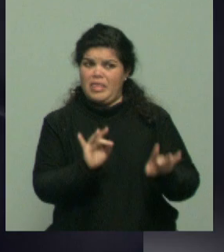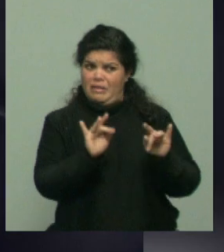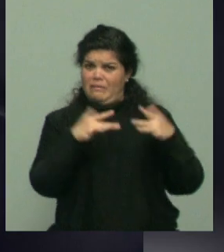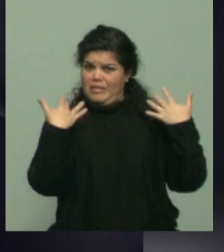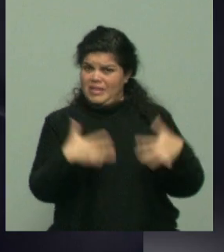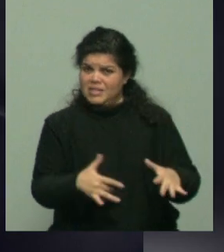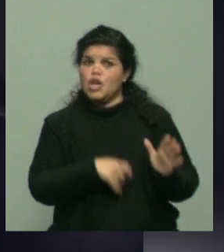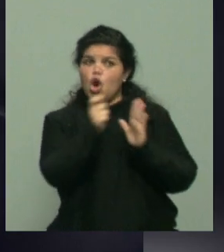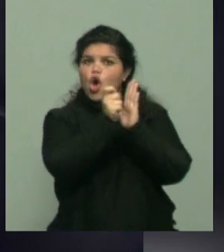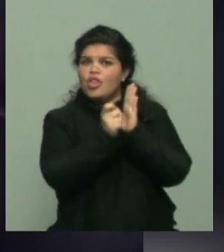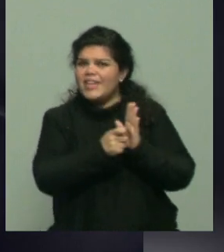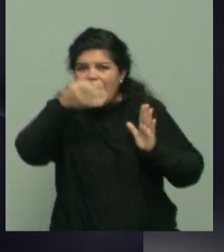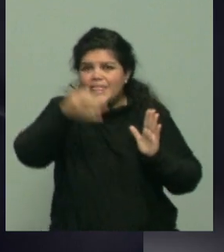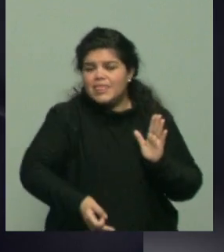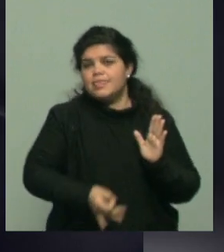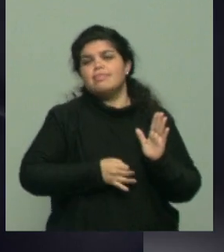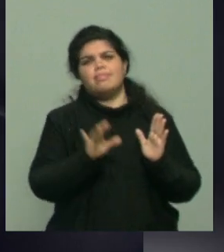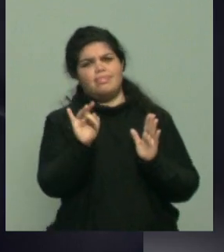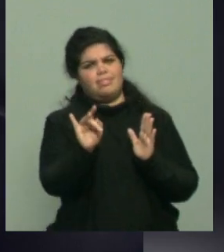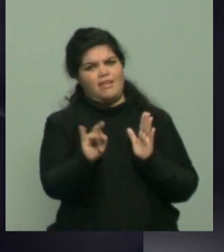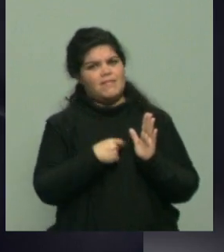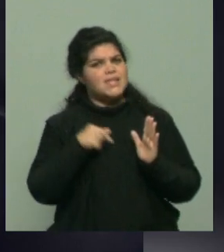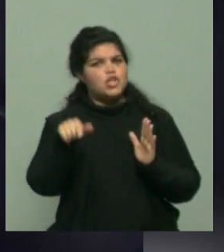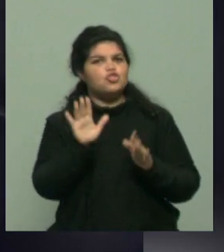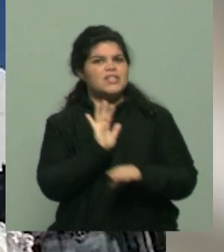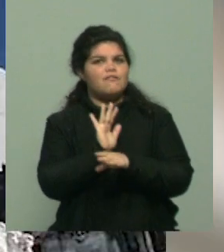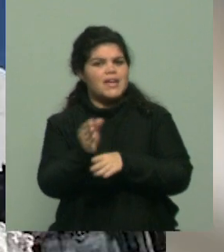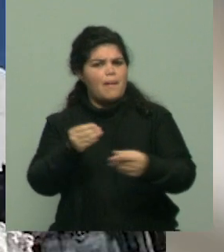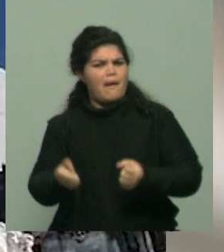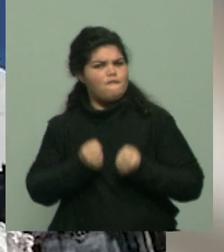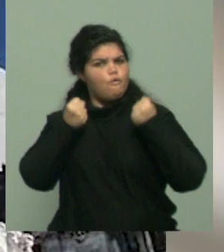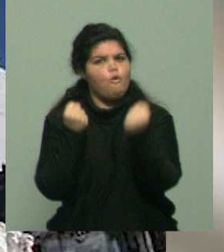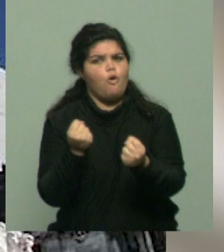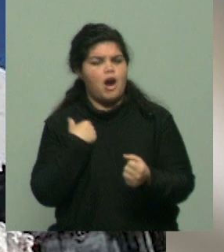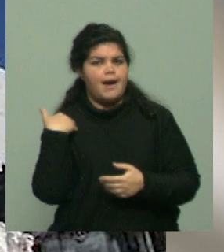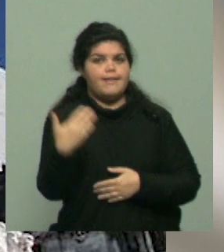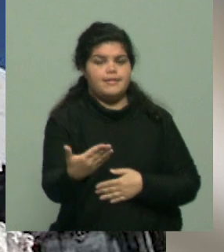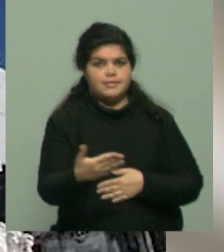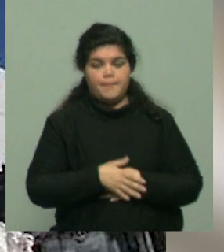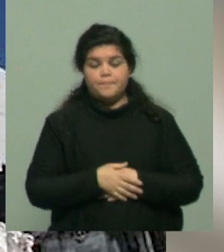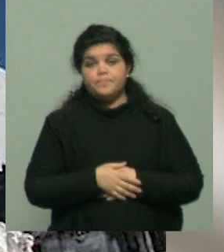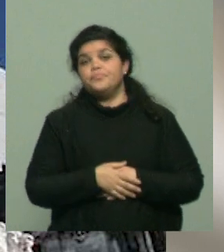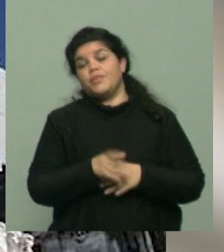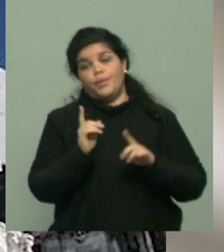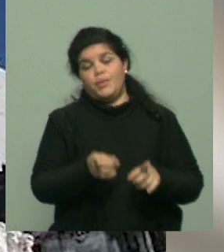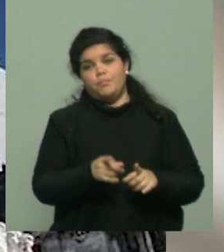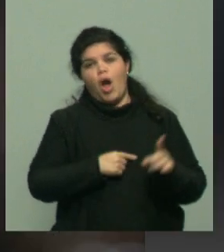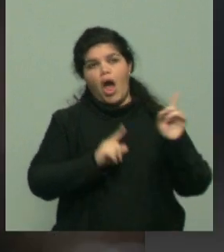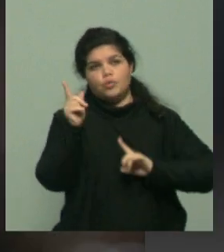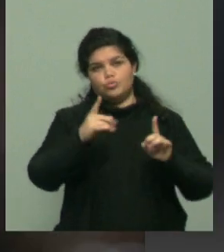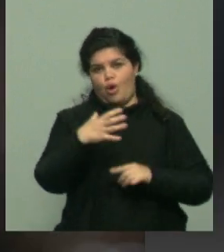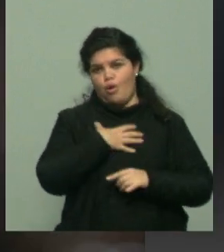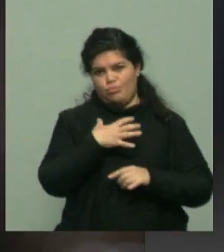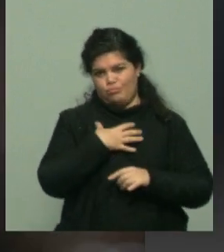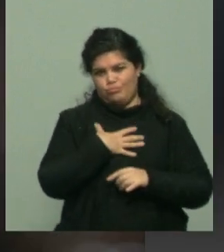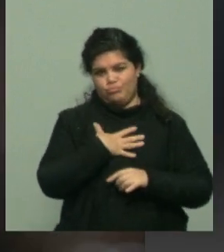heroico, ¿no? Yo tengo muchos clientes de algunos rubros en particular que me los reservo para